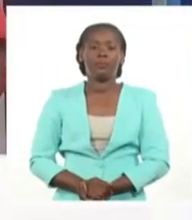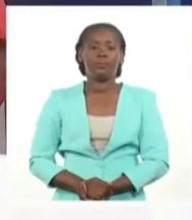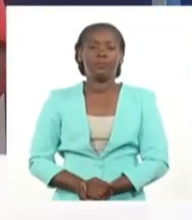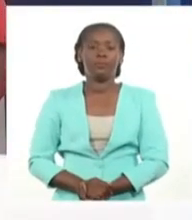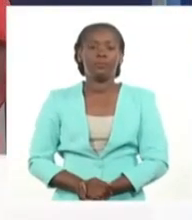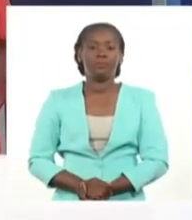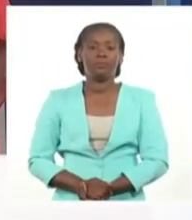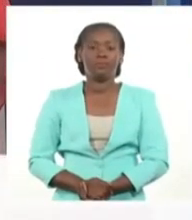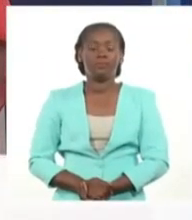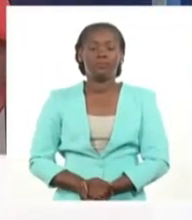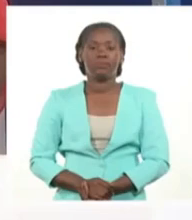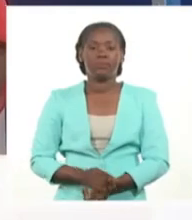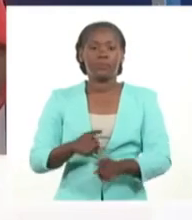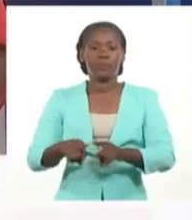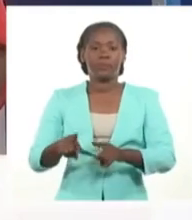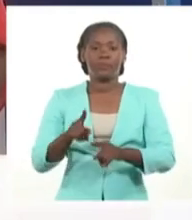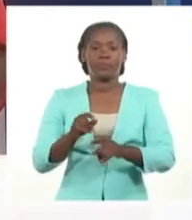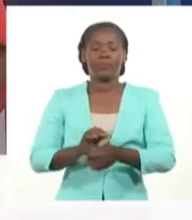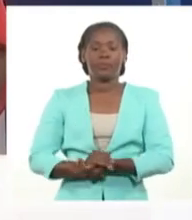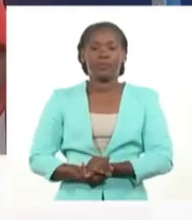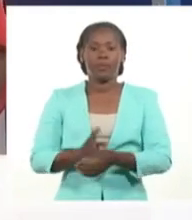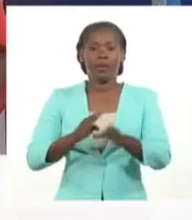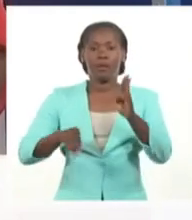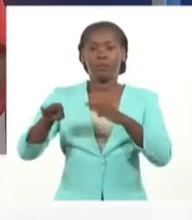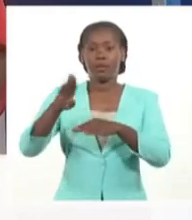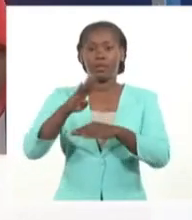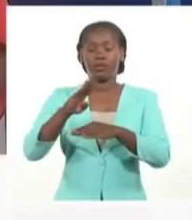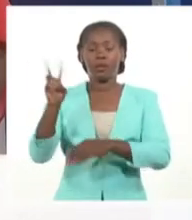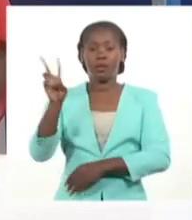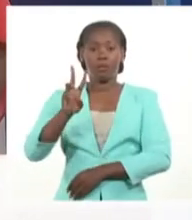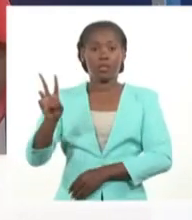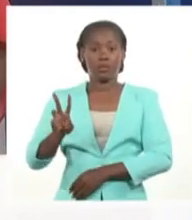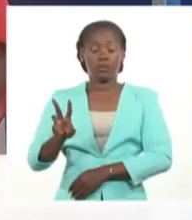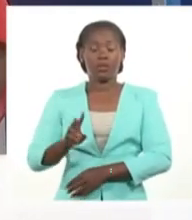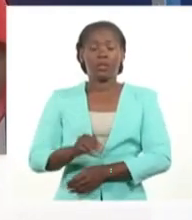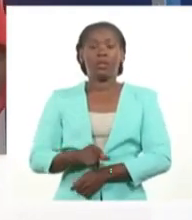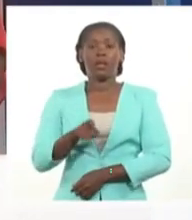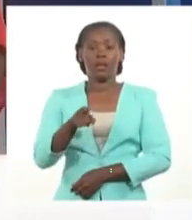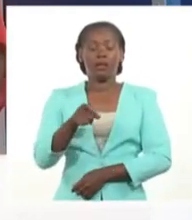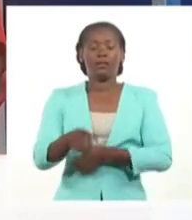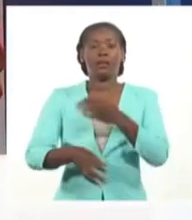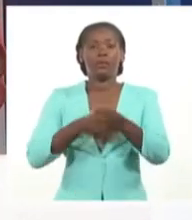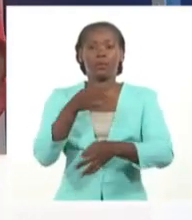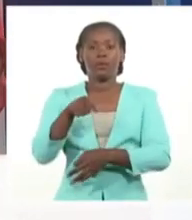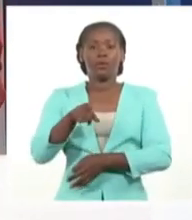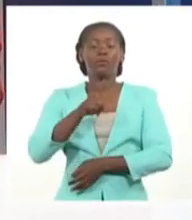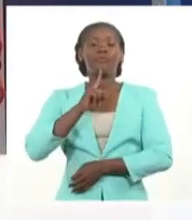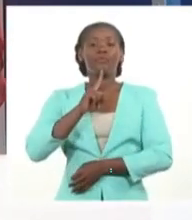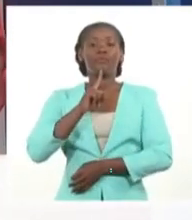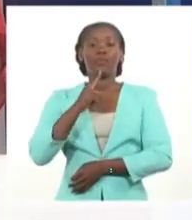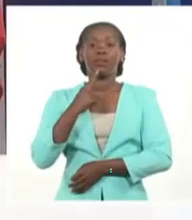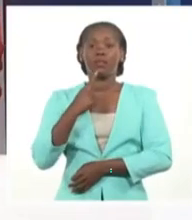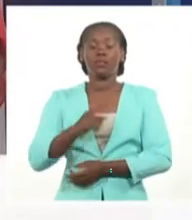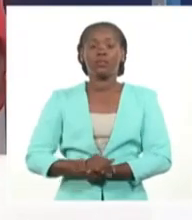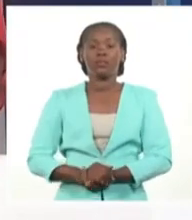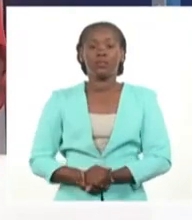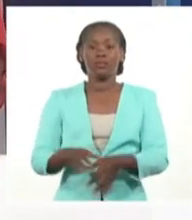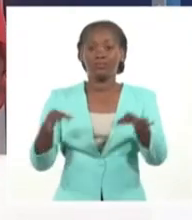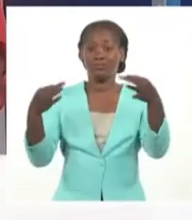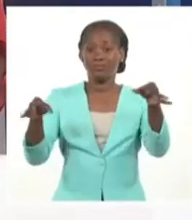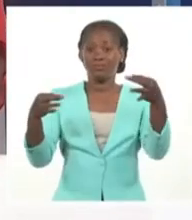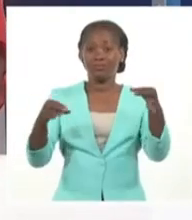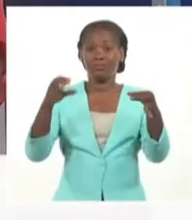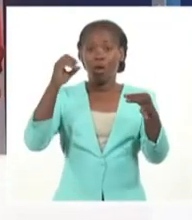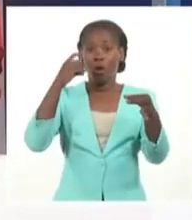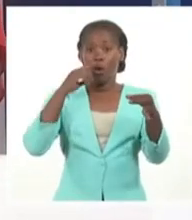También el ministro de Relaciones Exteriores de Venezuela, Carlos Faría, calificó este viernes de violación a la Carta de las Naciones Unidas y